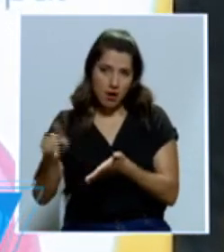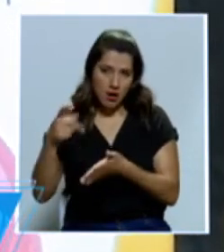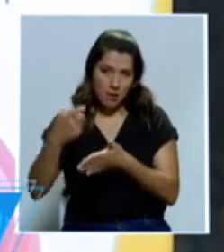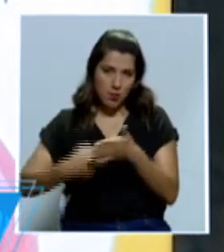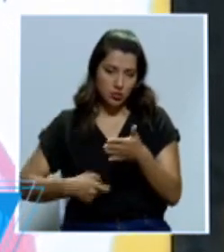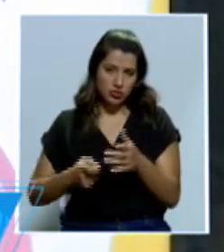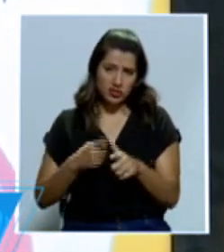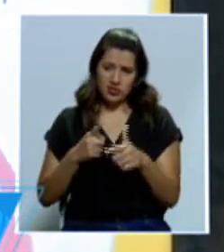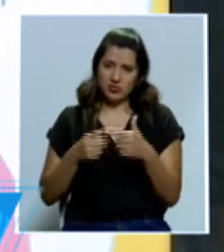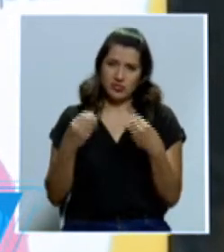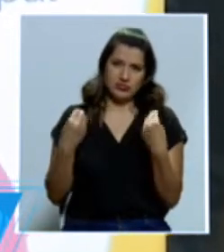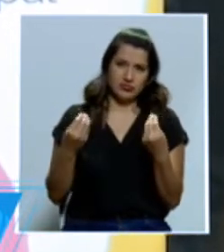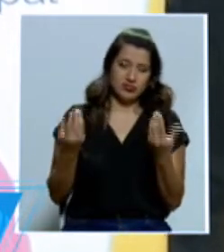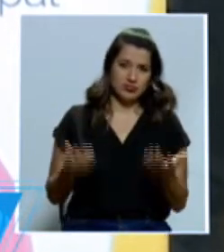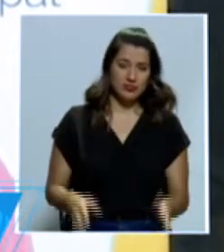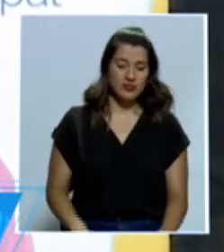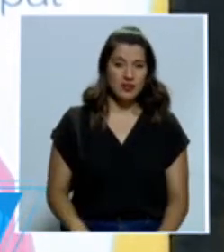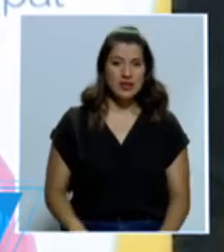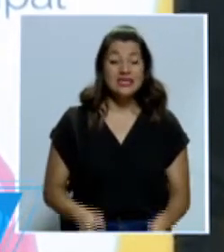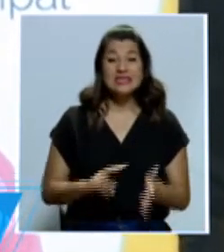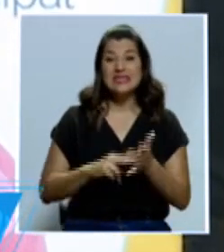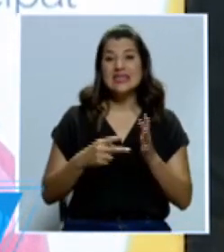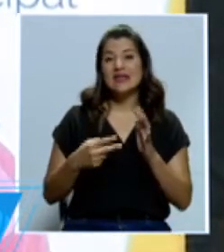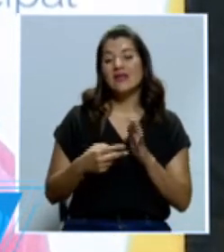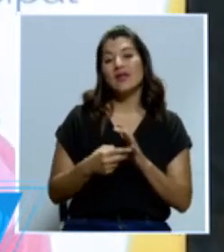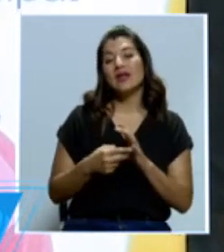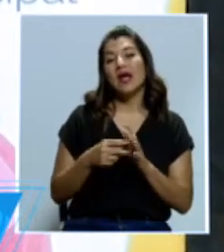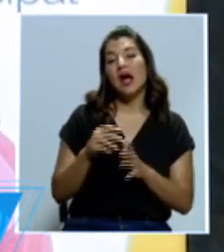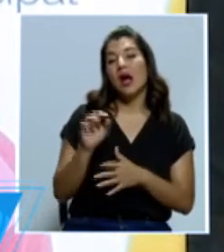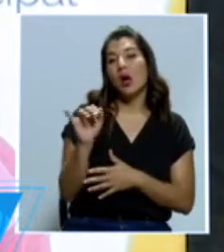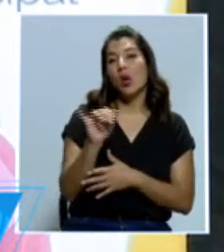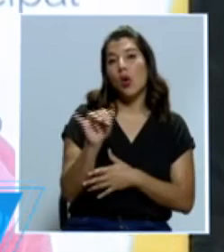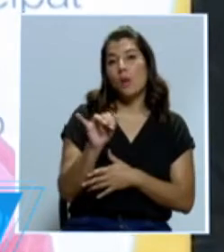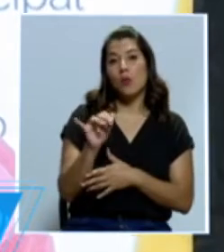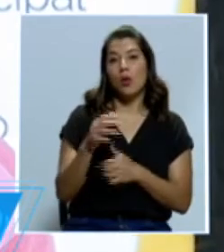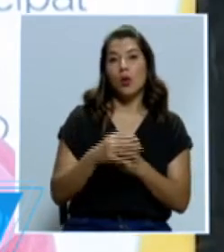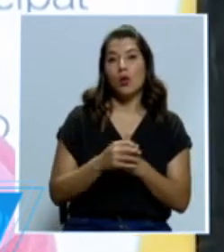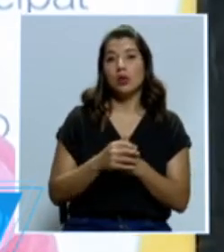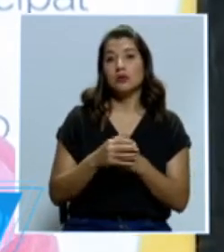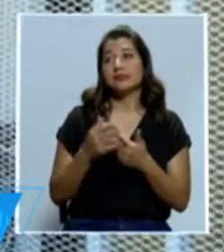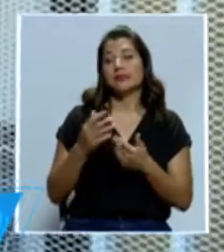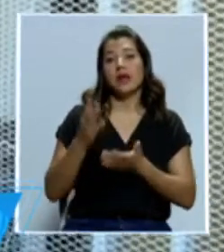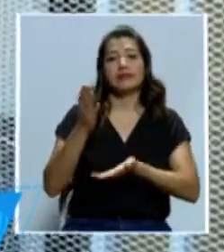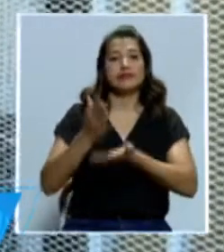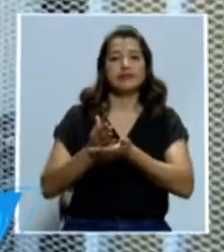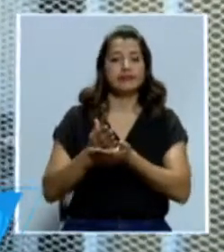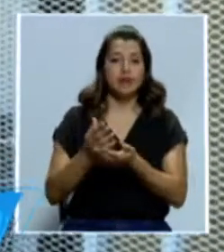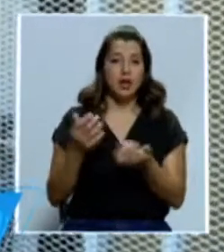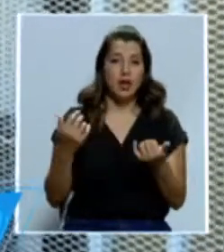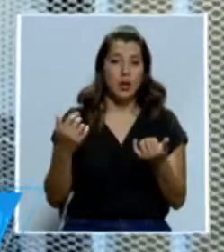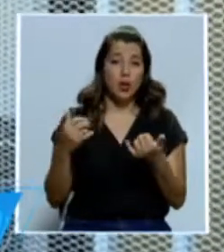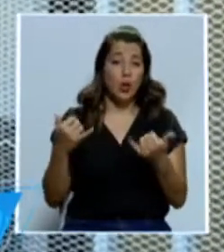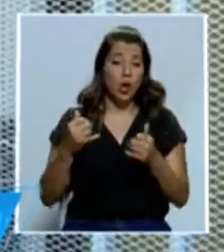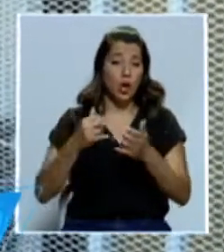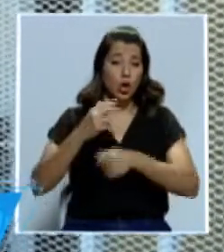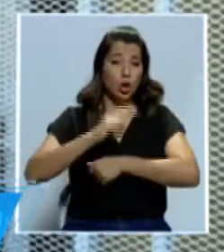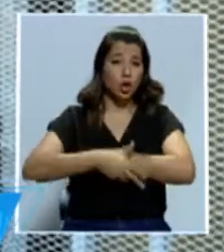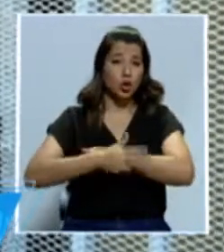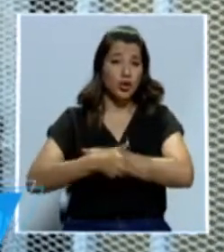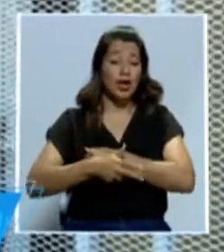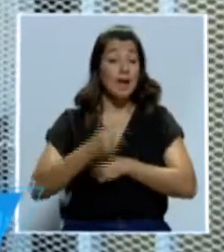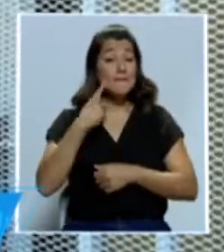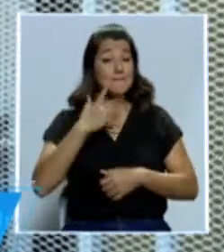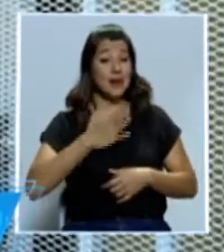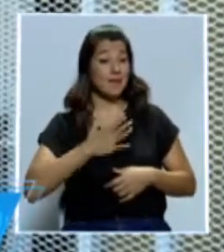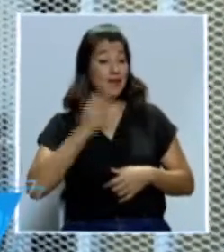nada que ver. Estaría como diciendo apaguen y vámonos, El gobierno está procediendo mal. ¿Por qué está procediendo